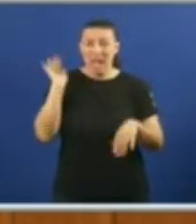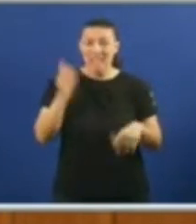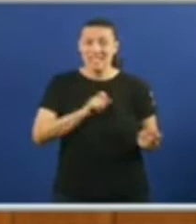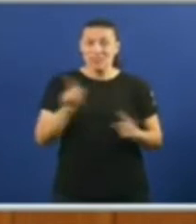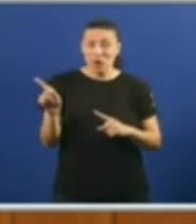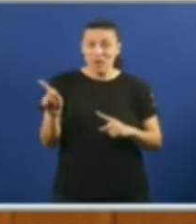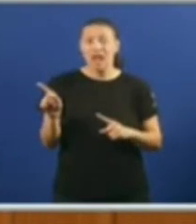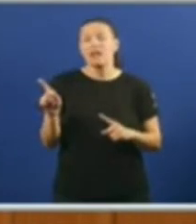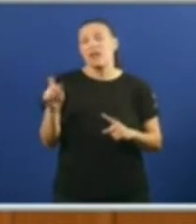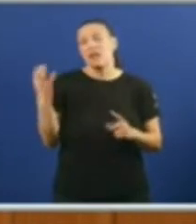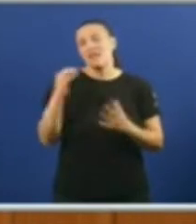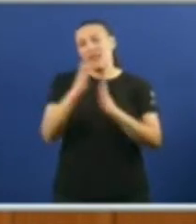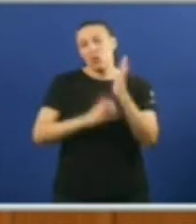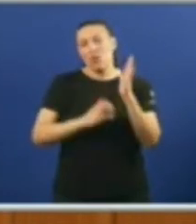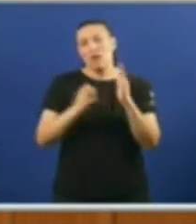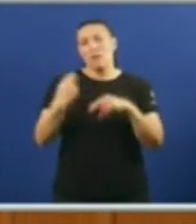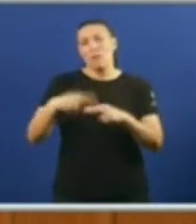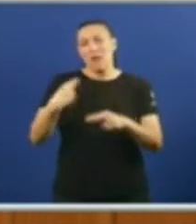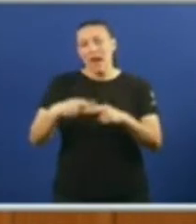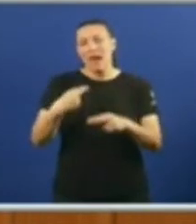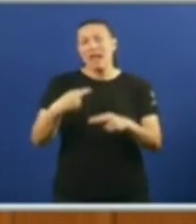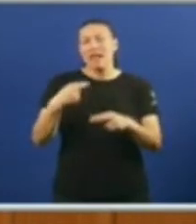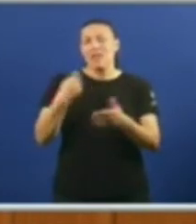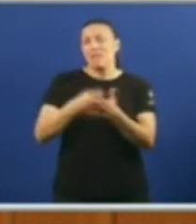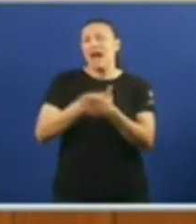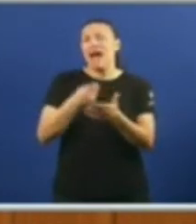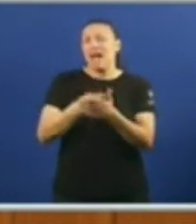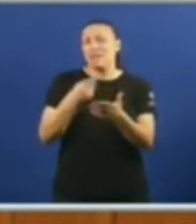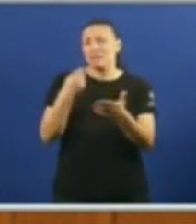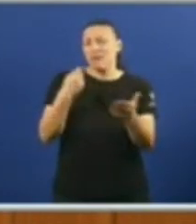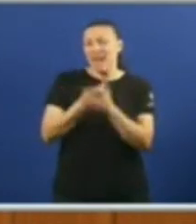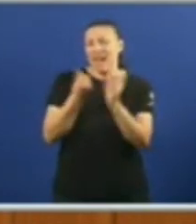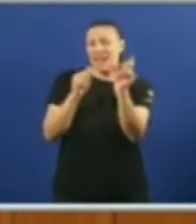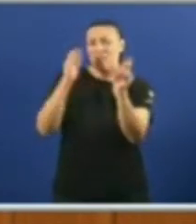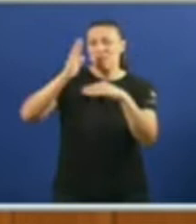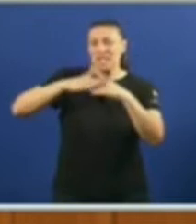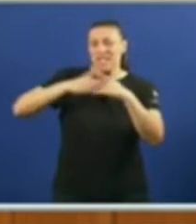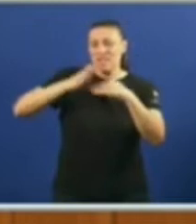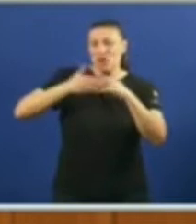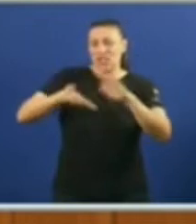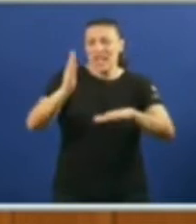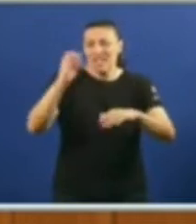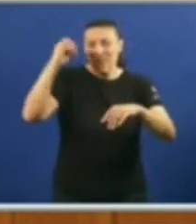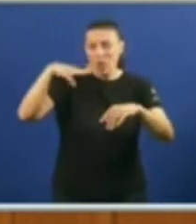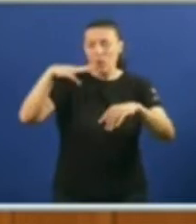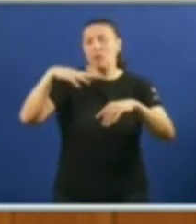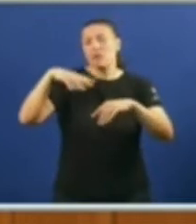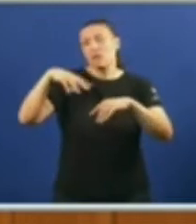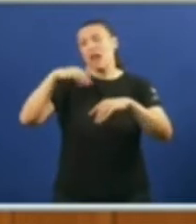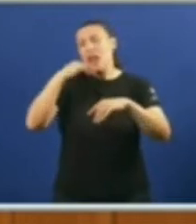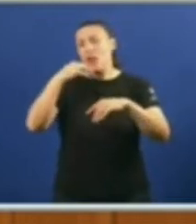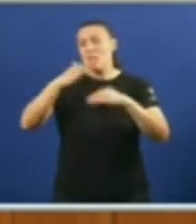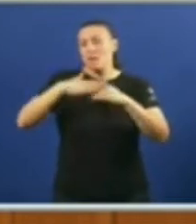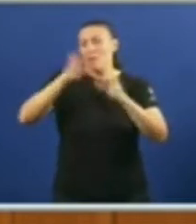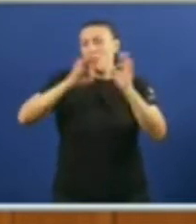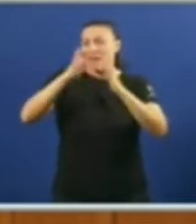que produciron, unha reducción das peaxes do 30%, que traducido as facturas que teñen que